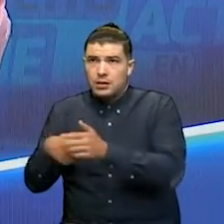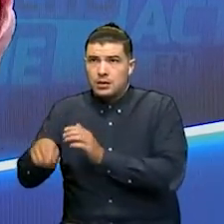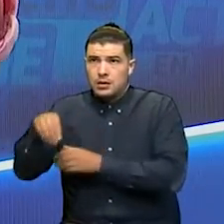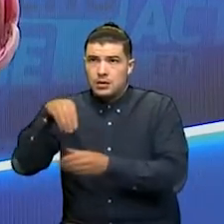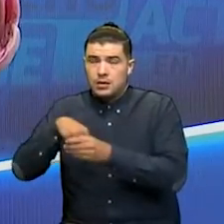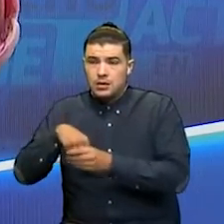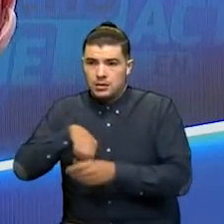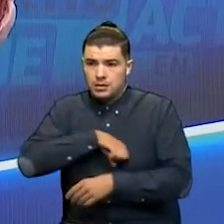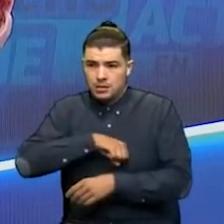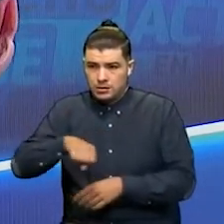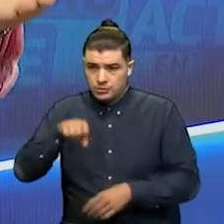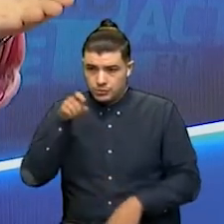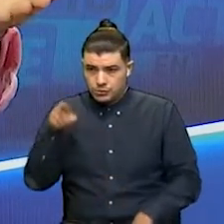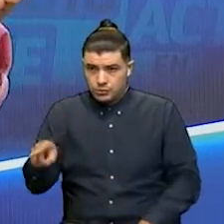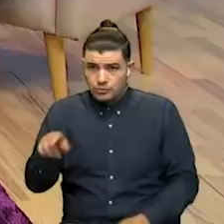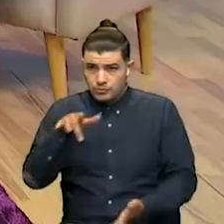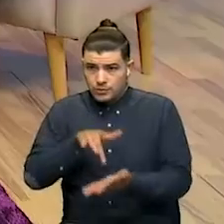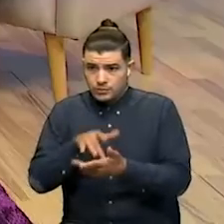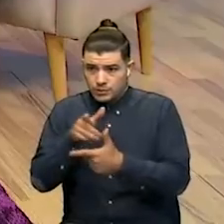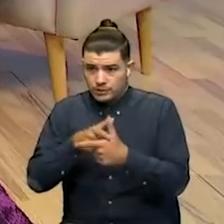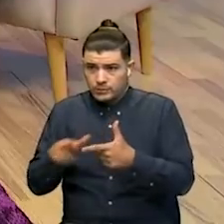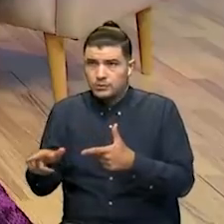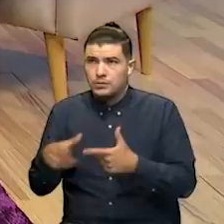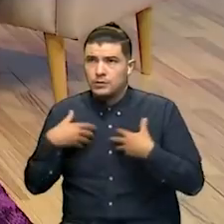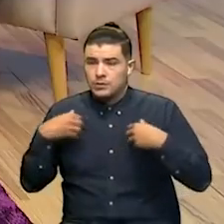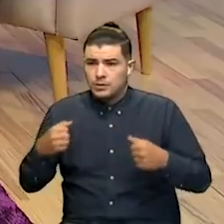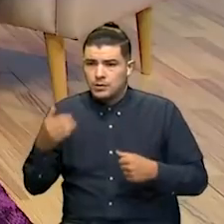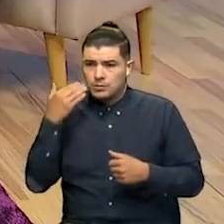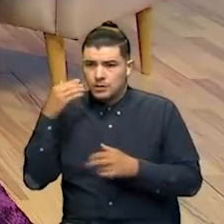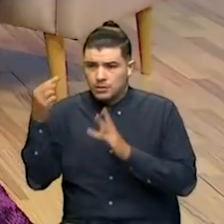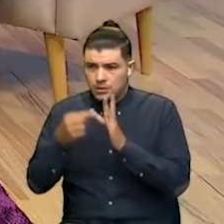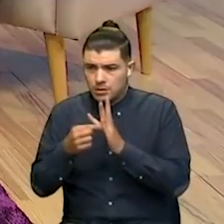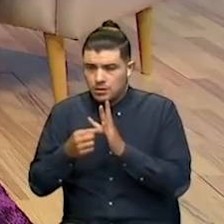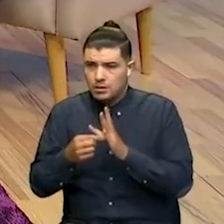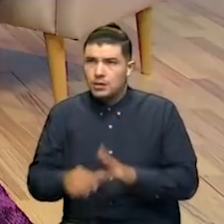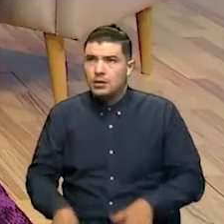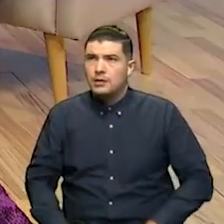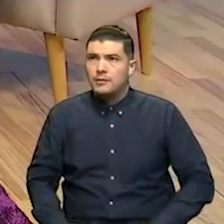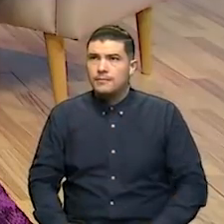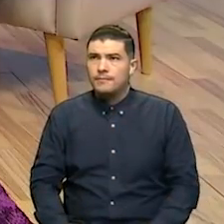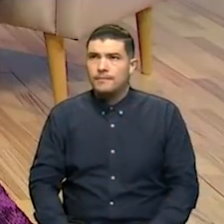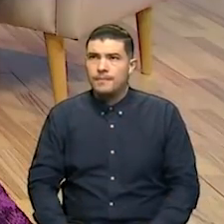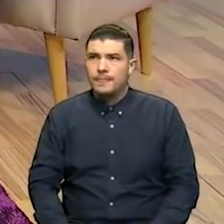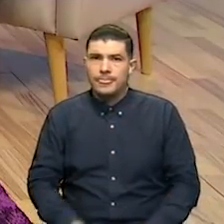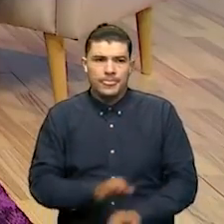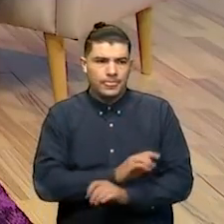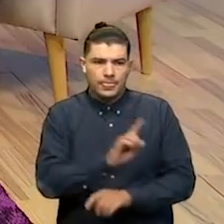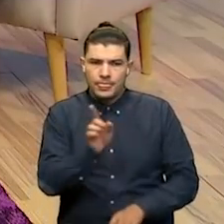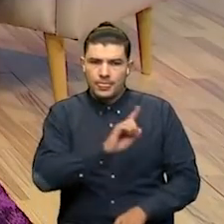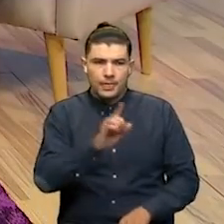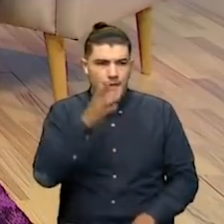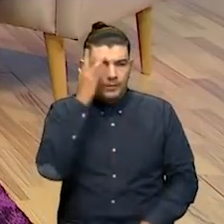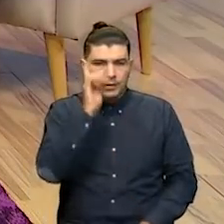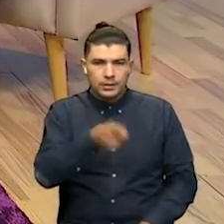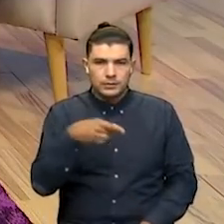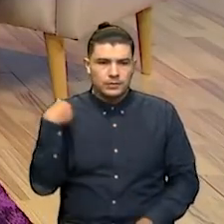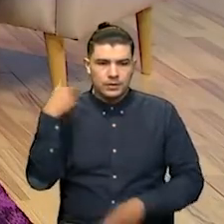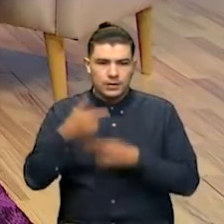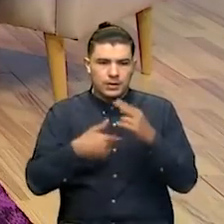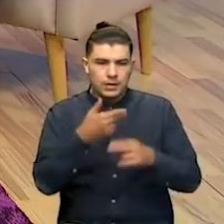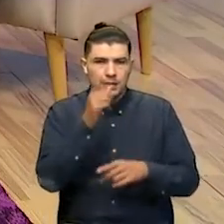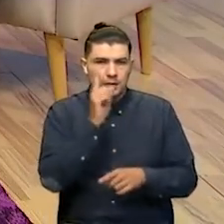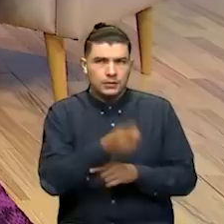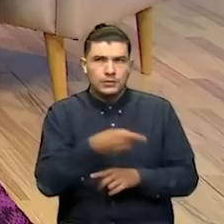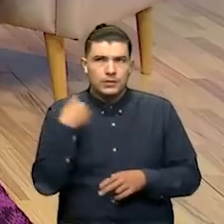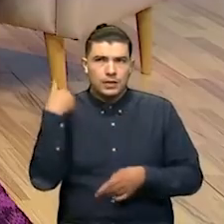dentro de ese derecho que de partición de bienes, podríamos decirlo, cuando está con otra pareja? Inicialmente no, porque es herencia. O sea, las herencias no se reparten. O